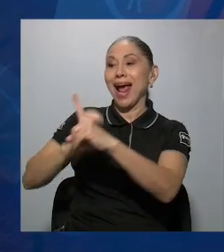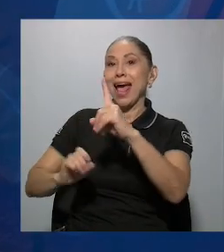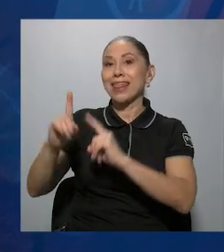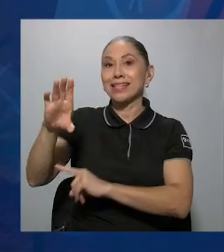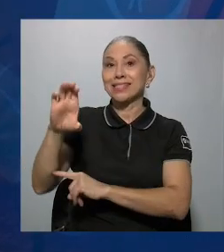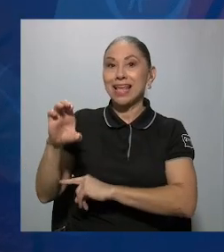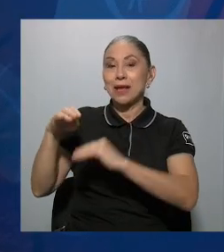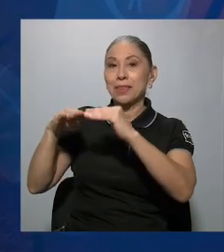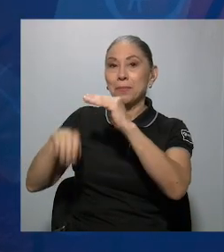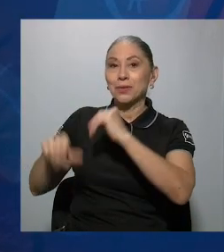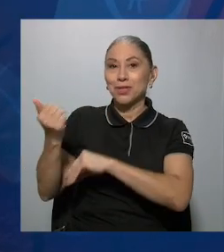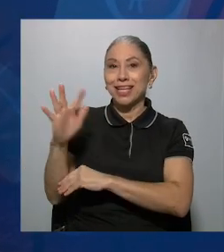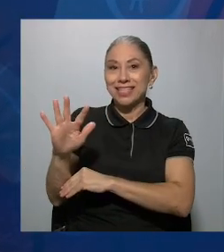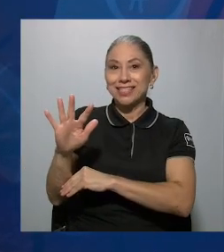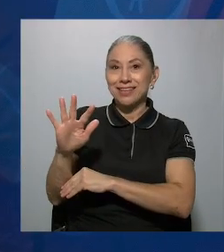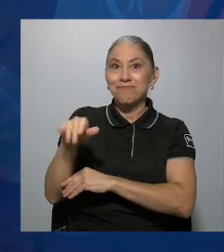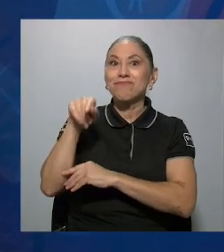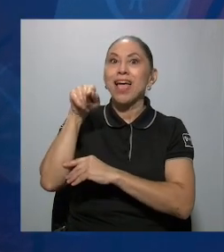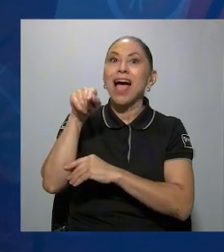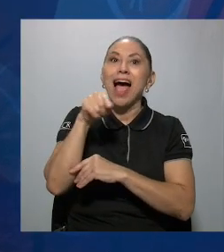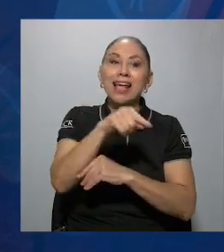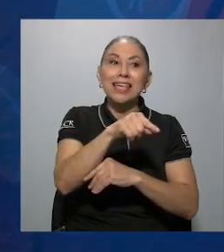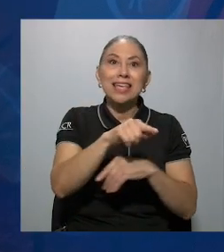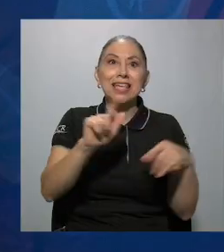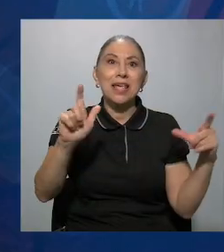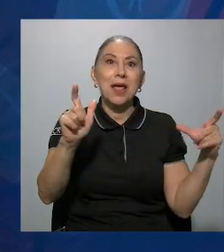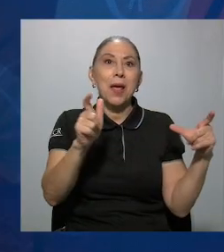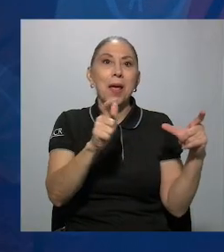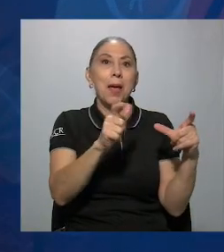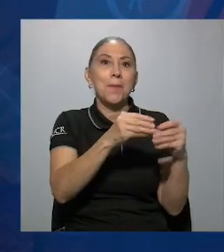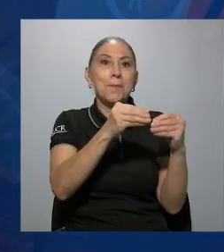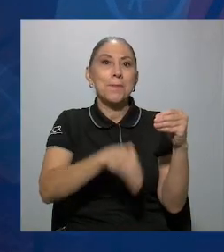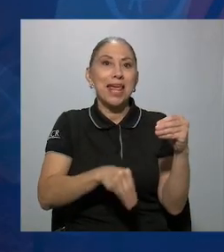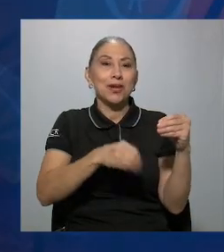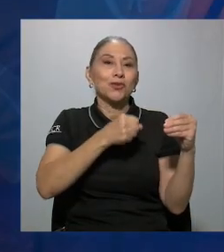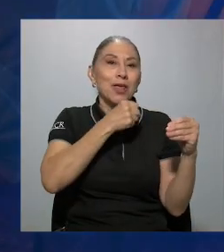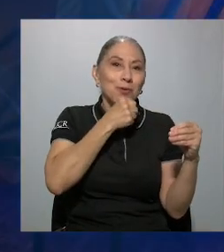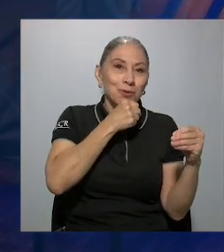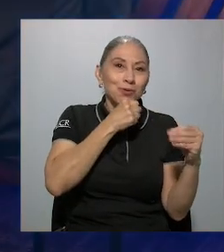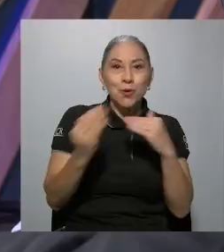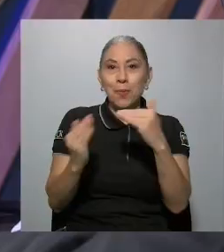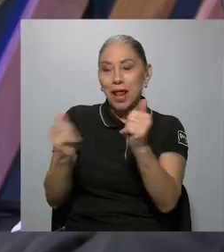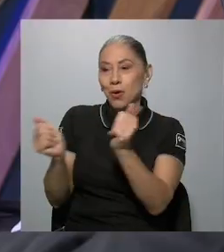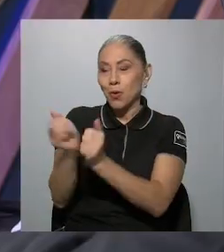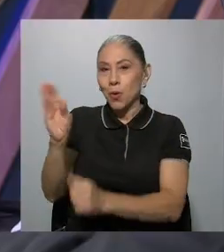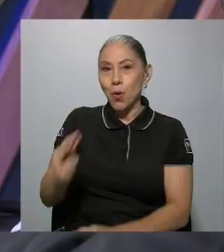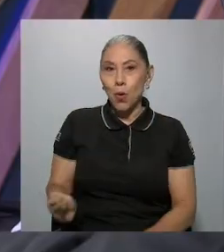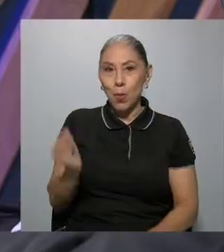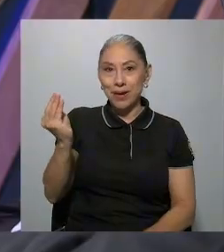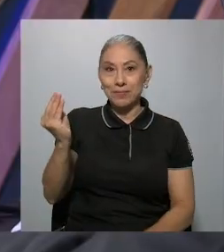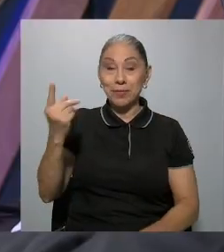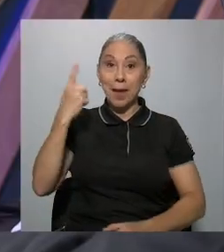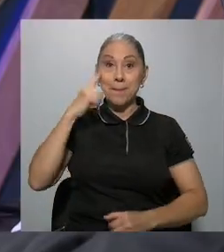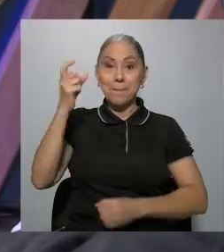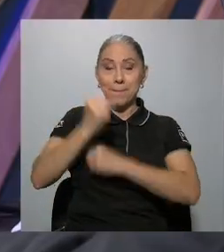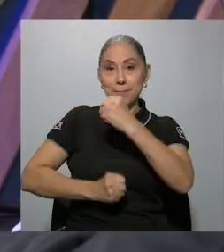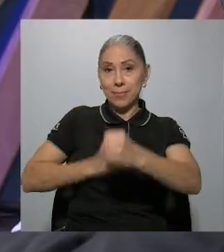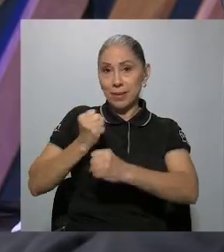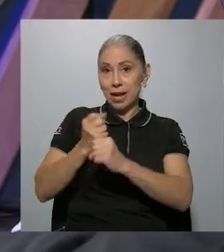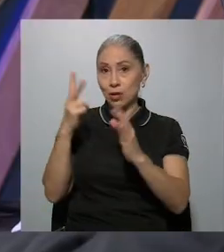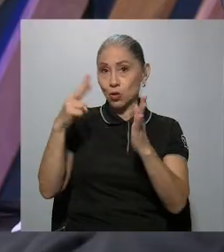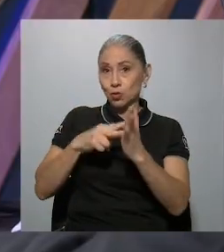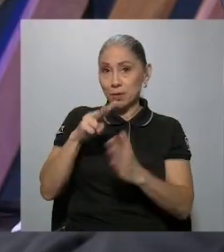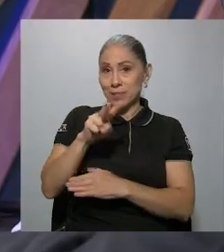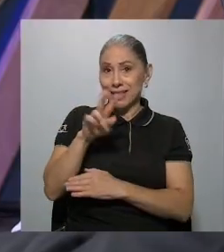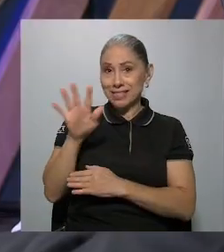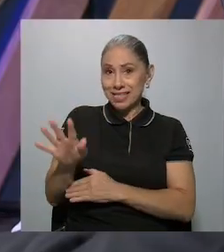65 años y más por cada 100 menores de 15. O sea, todavía había menos población adulta mayor que la población